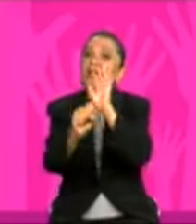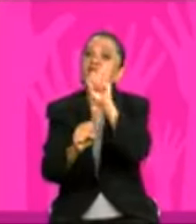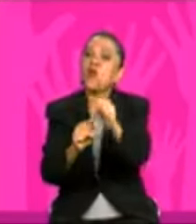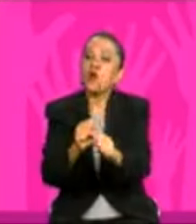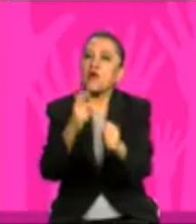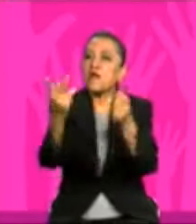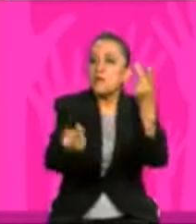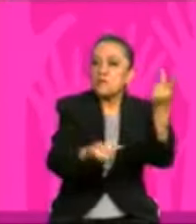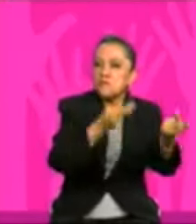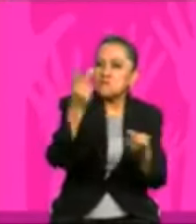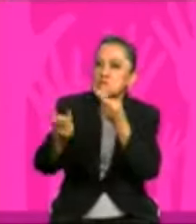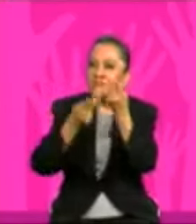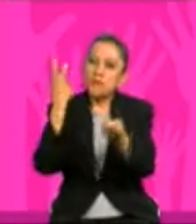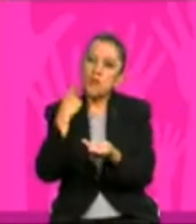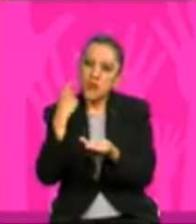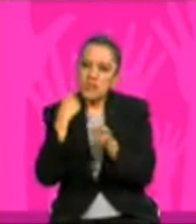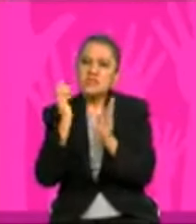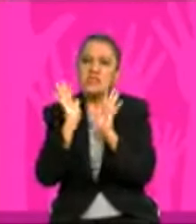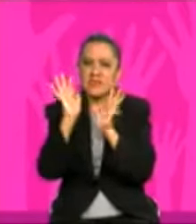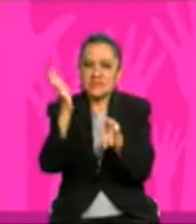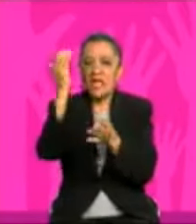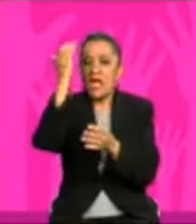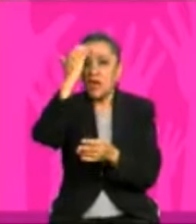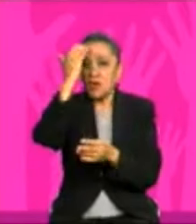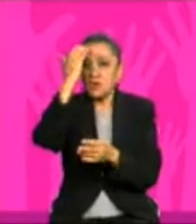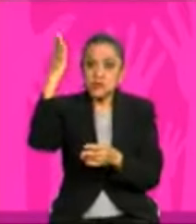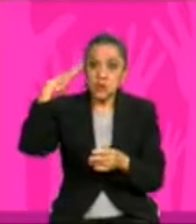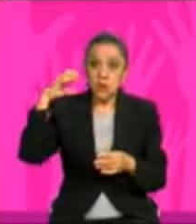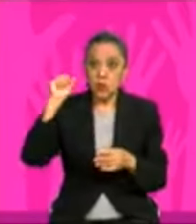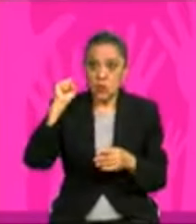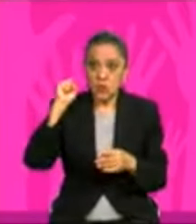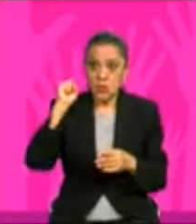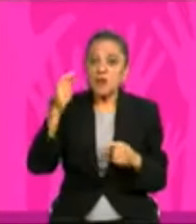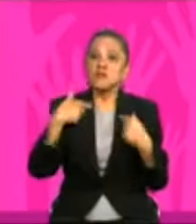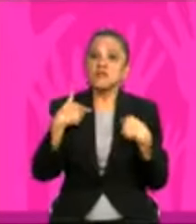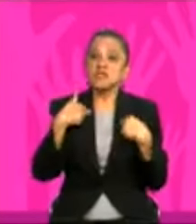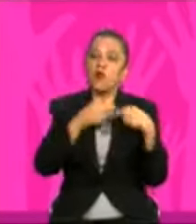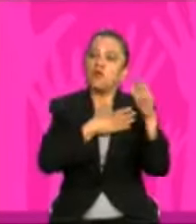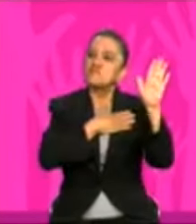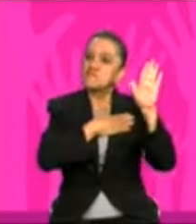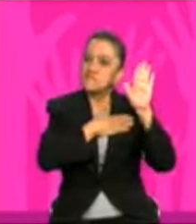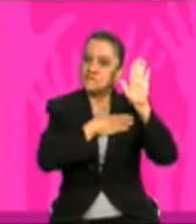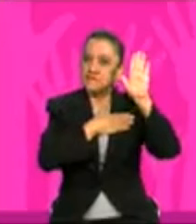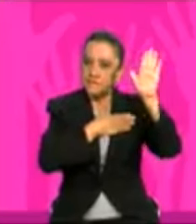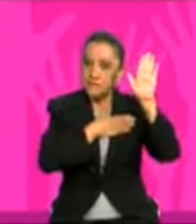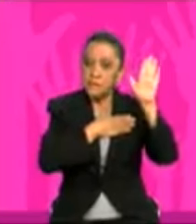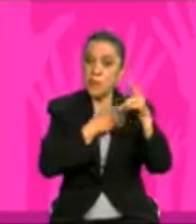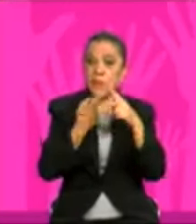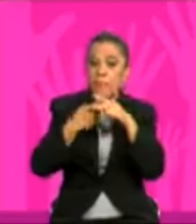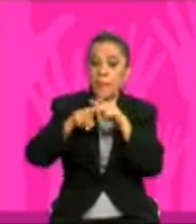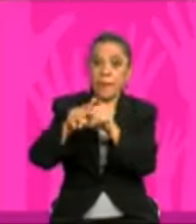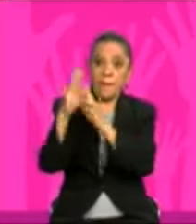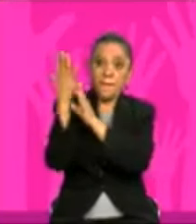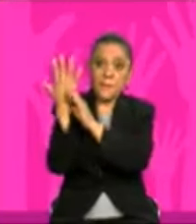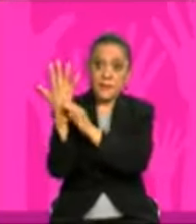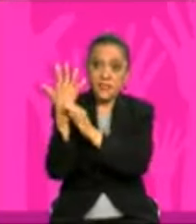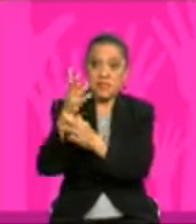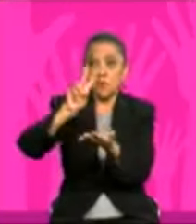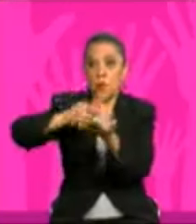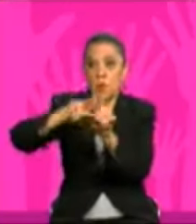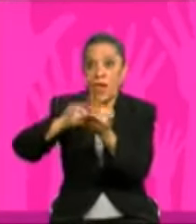consensos políticos. Conozco Morelos y estoy comprometida con los principios y valores